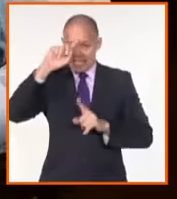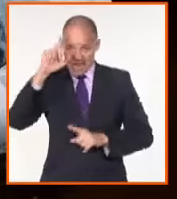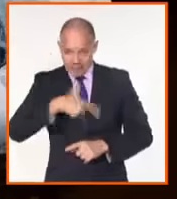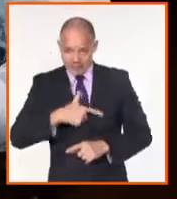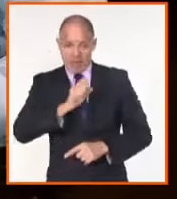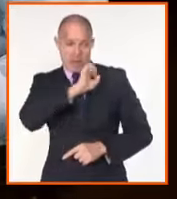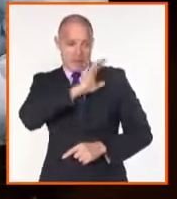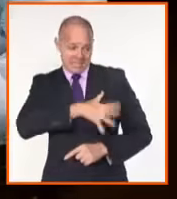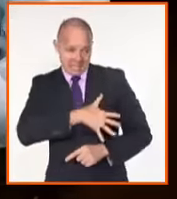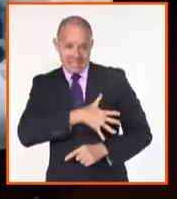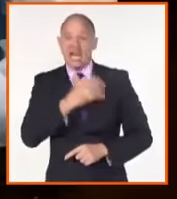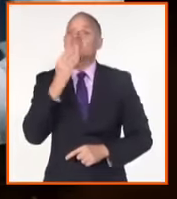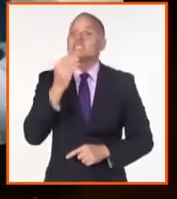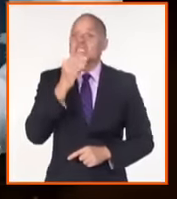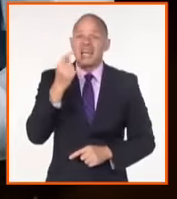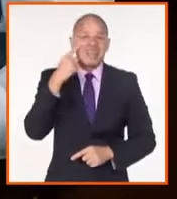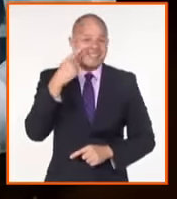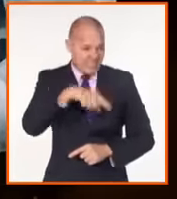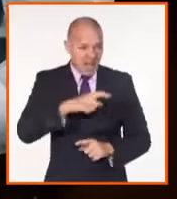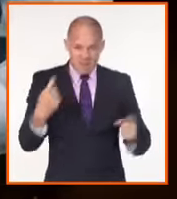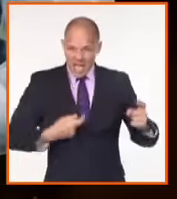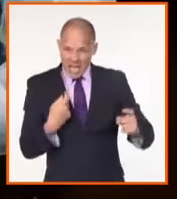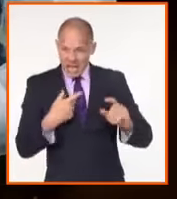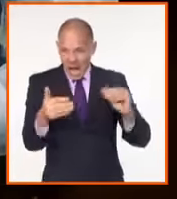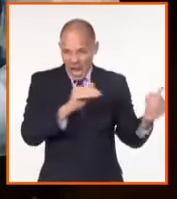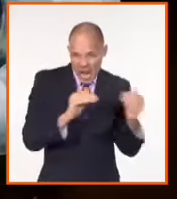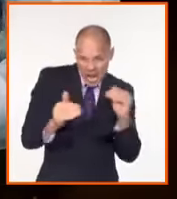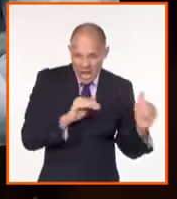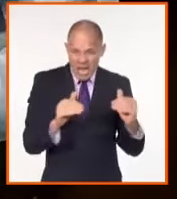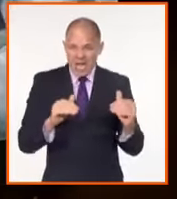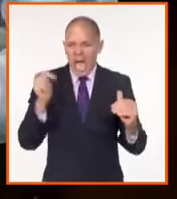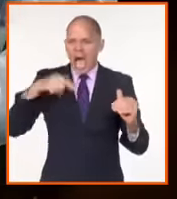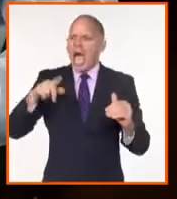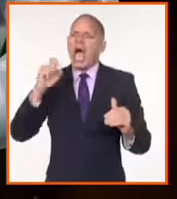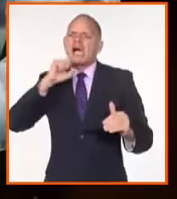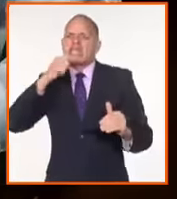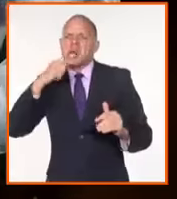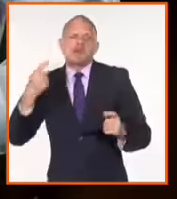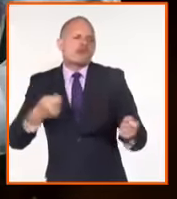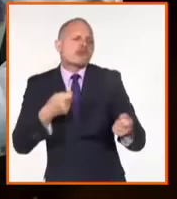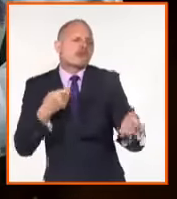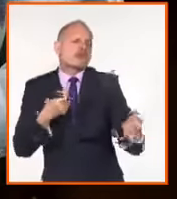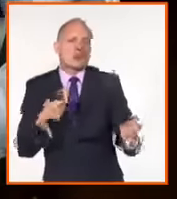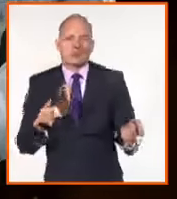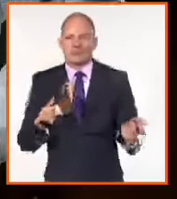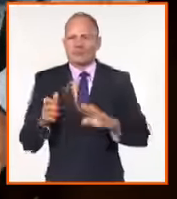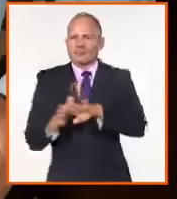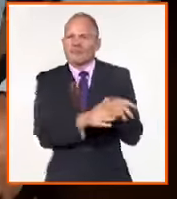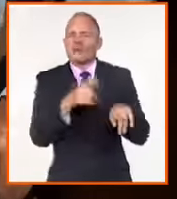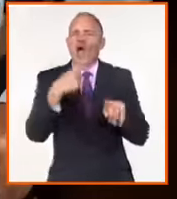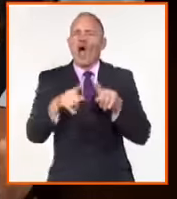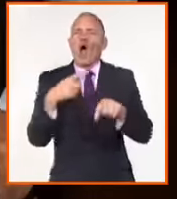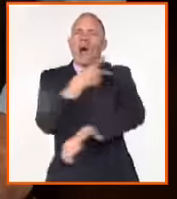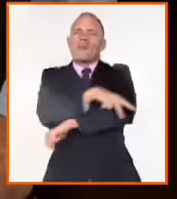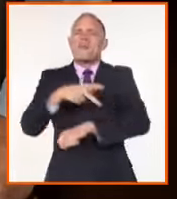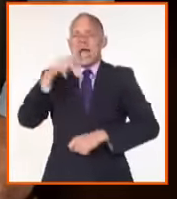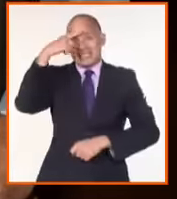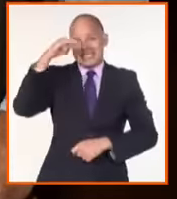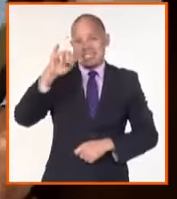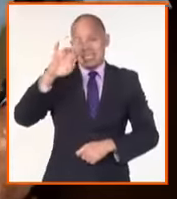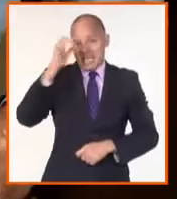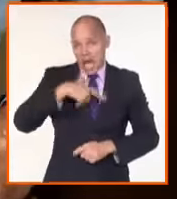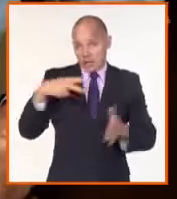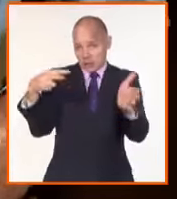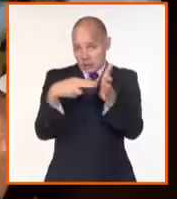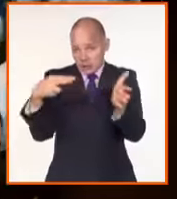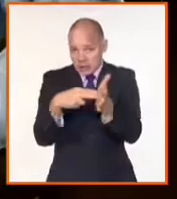vivido bajo el ataque, el bombardeo de tropas de Israel que son apoyadas por el gobierno de los Estados